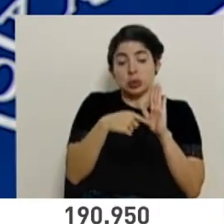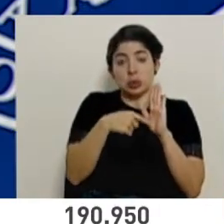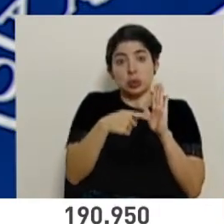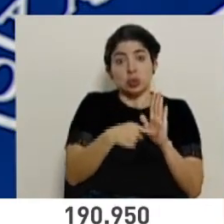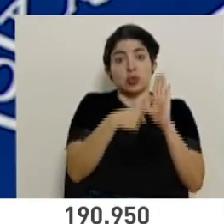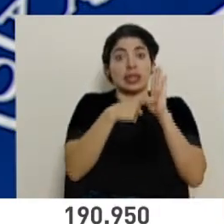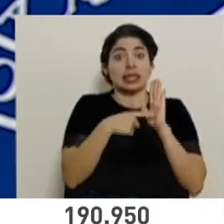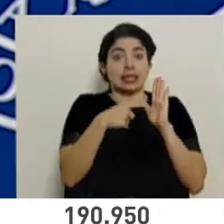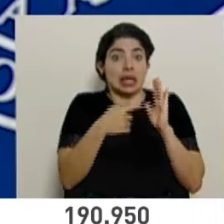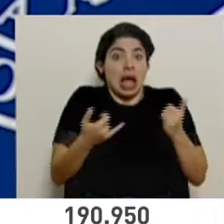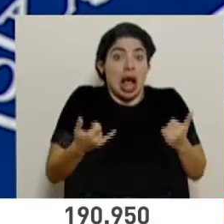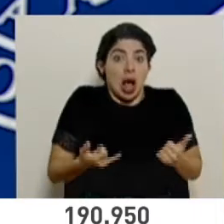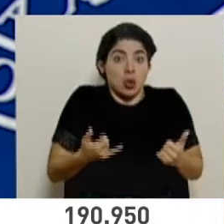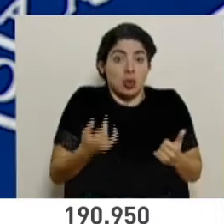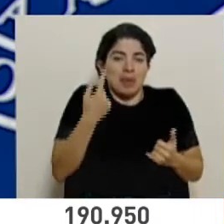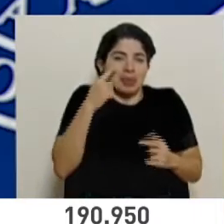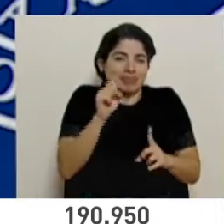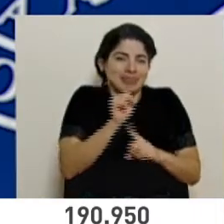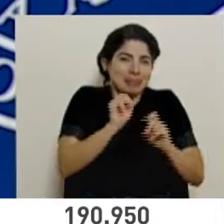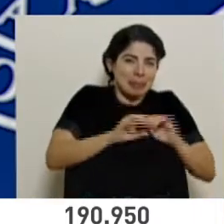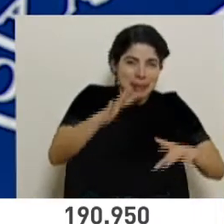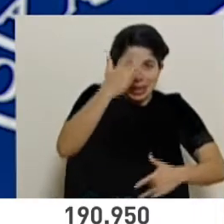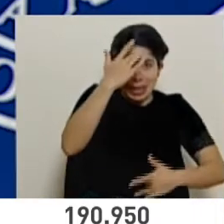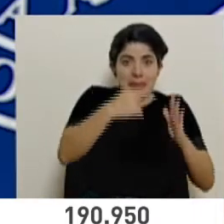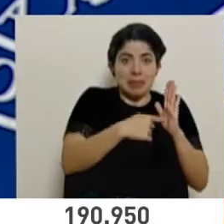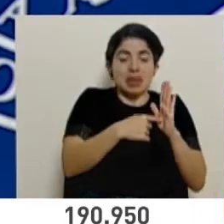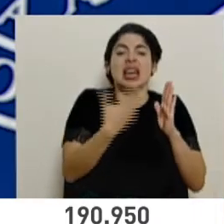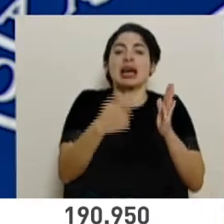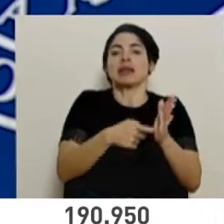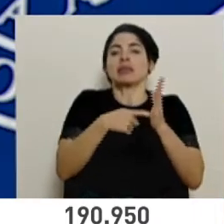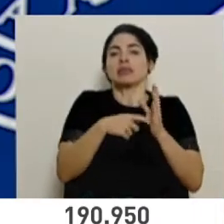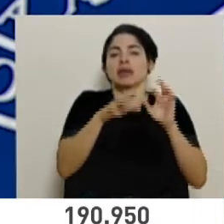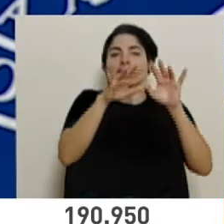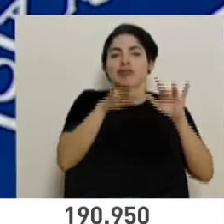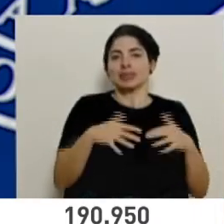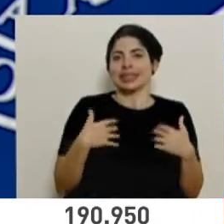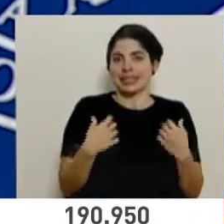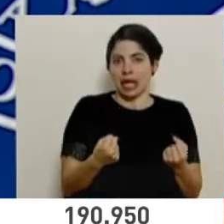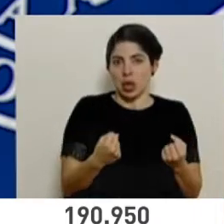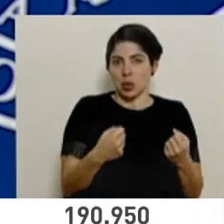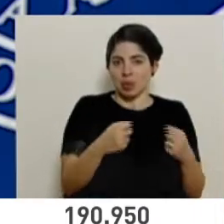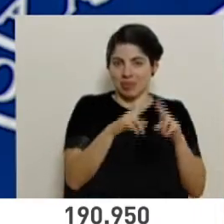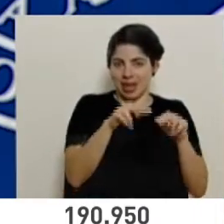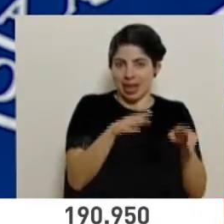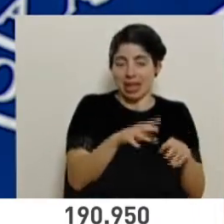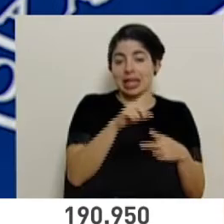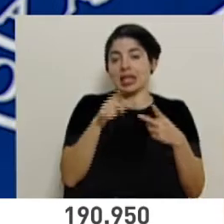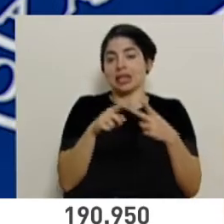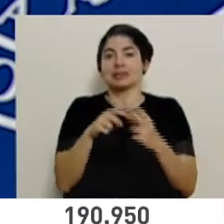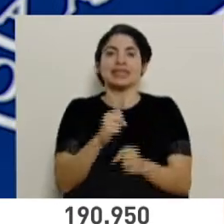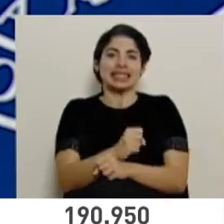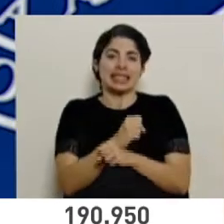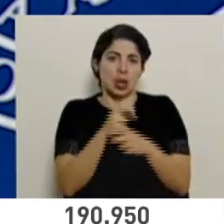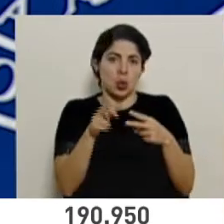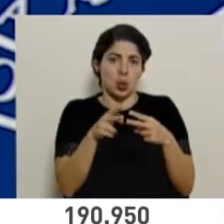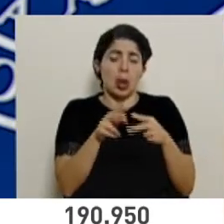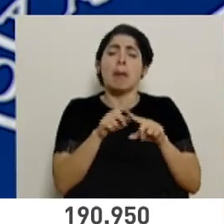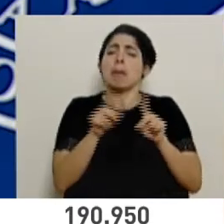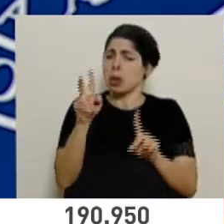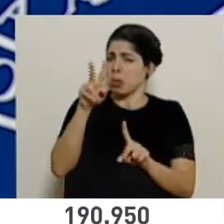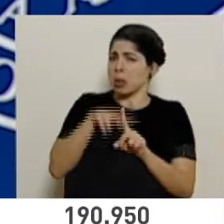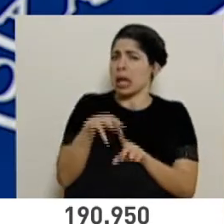requisitos vigentes por la situación de pandemia son el pase de salud electrónico y el seguro que describíamos, pero aplican